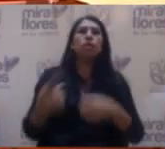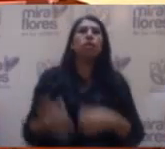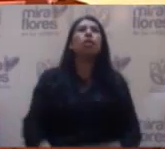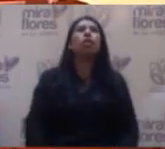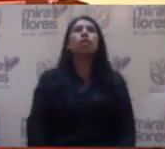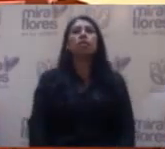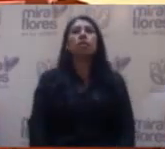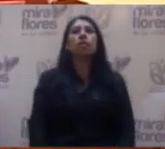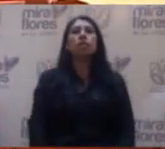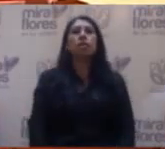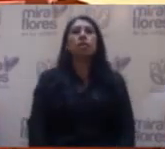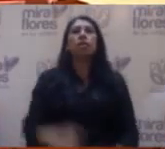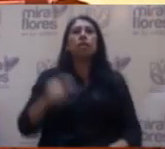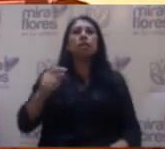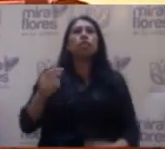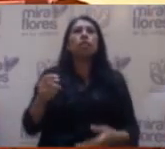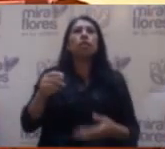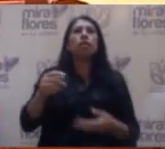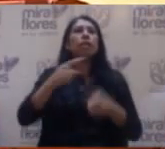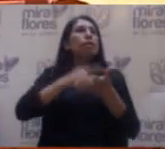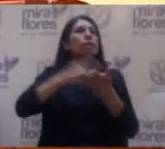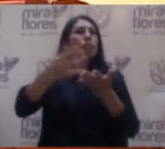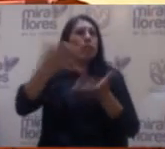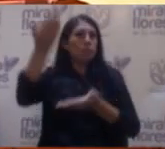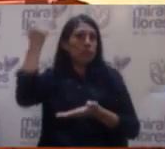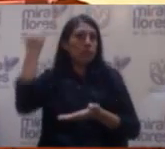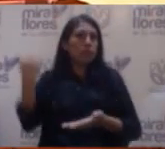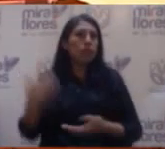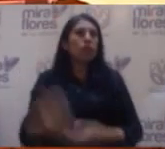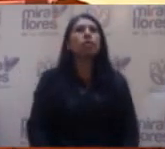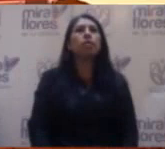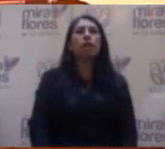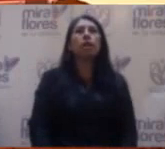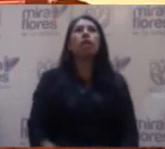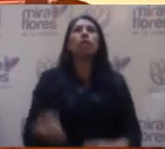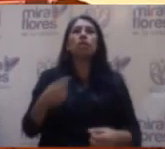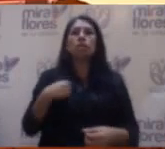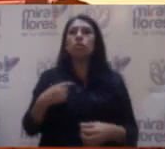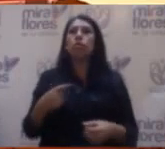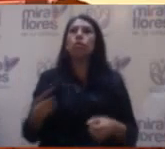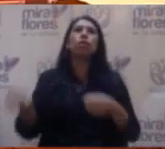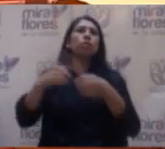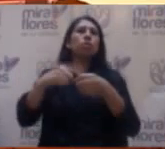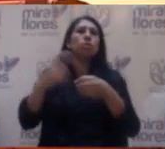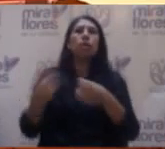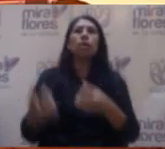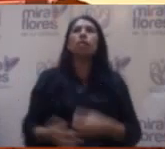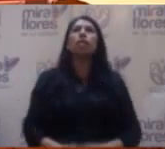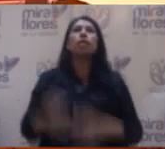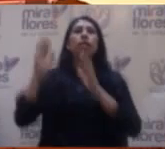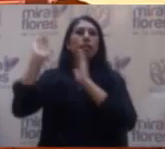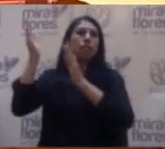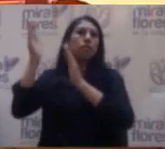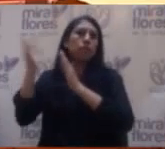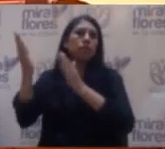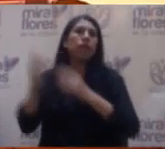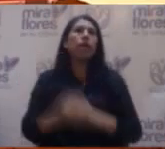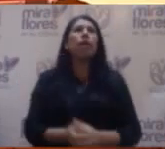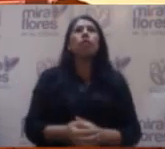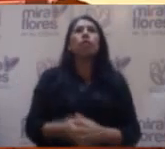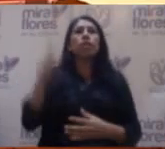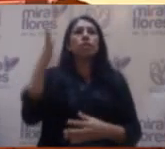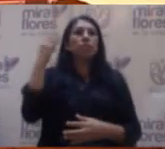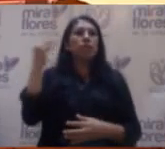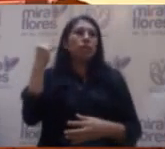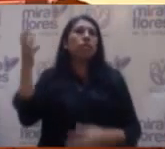Puebla. Esto fue la semana pasada. Nos tocó participar en un plenario exponiendo la experiencia de Miraflores y cómo